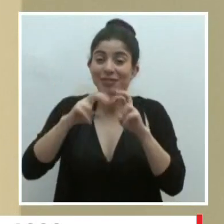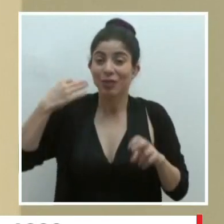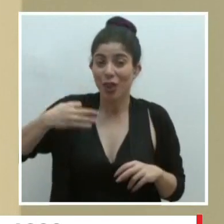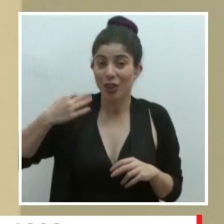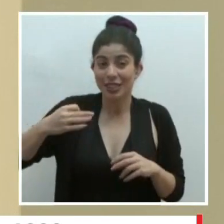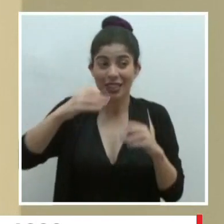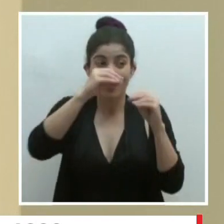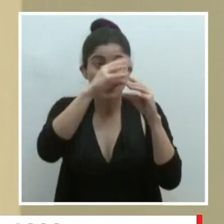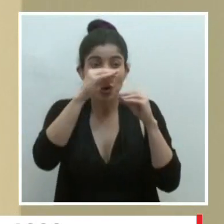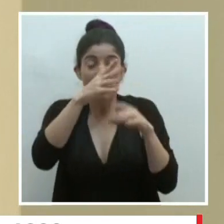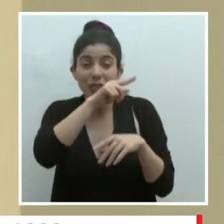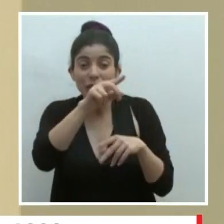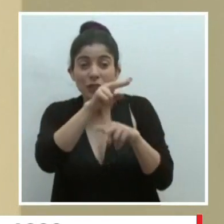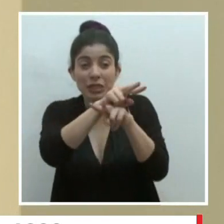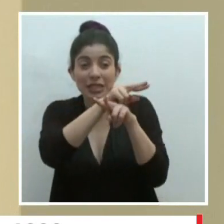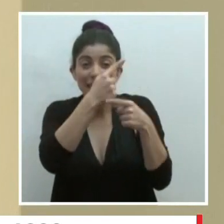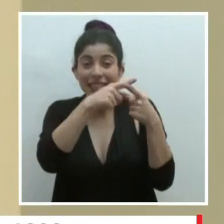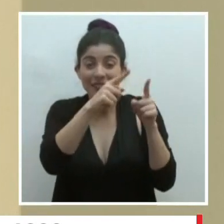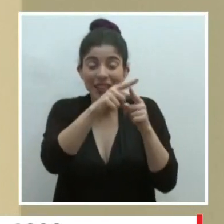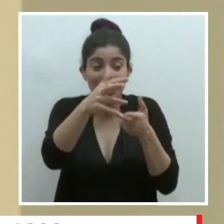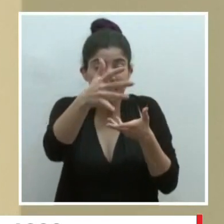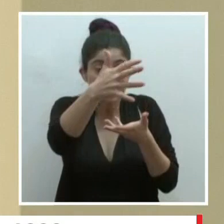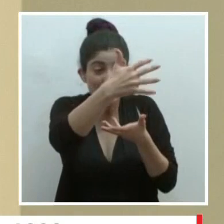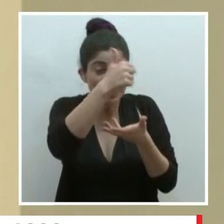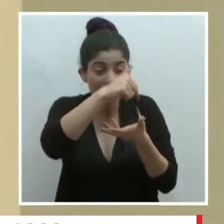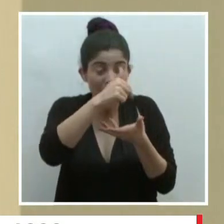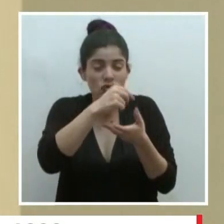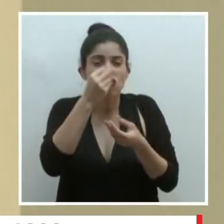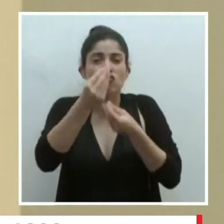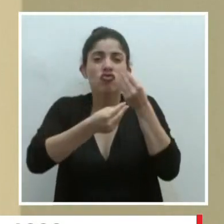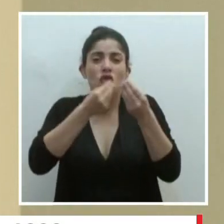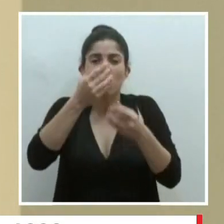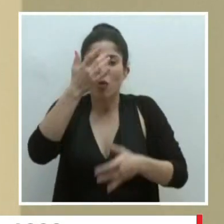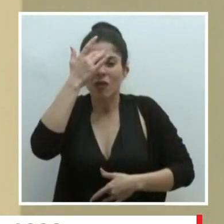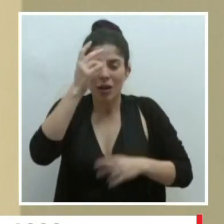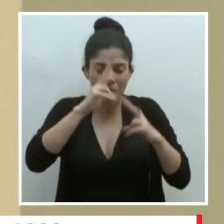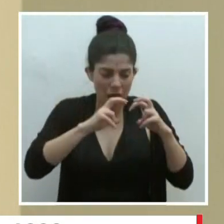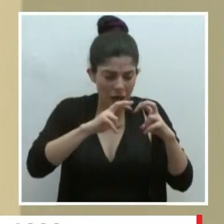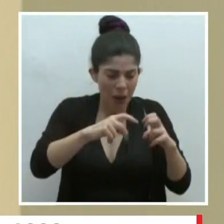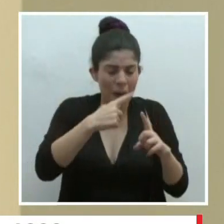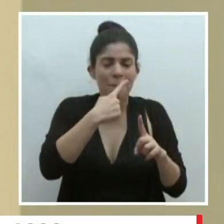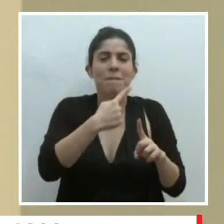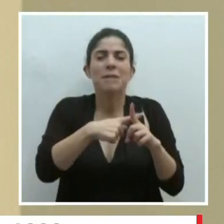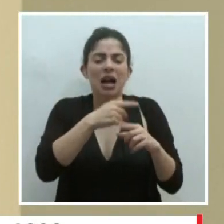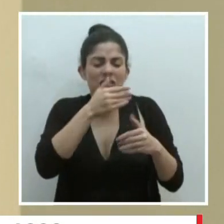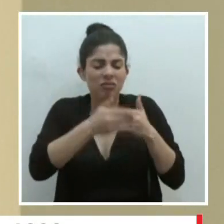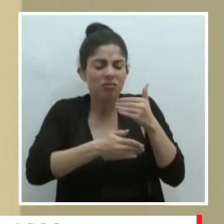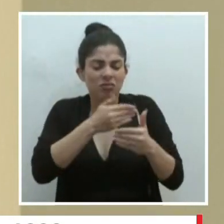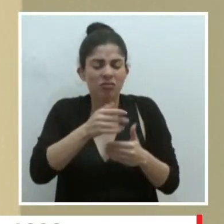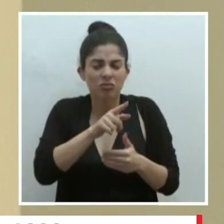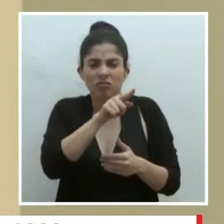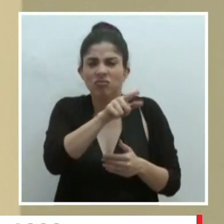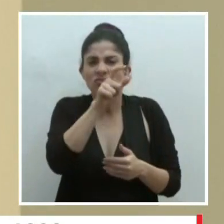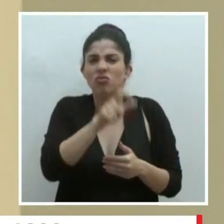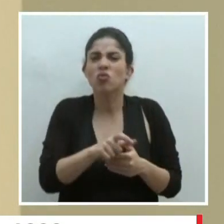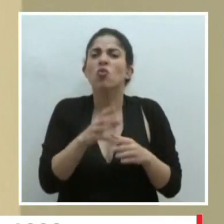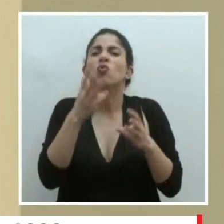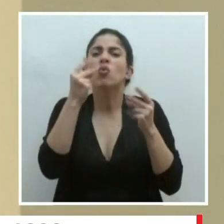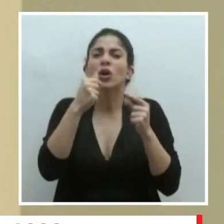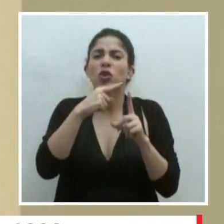con información de las diferentes vigilancias que se están haciendo, las diferentes formas de captación de los casos, además de los patrones o los indicadores del índice